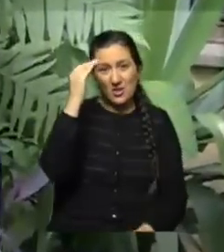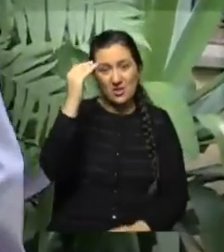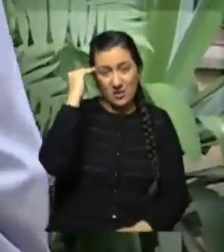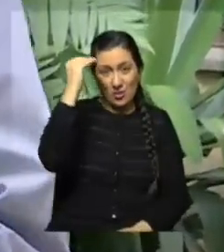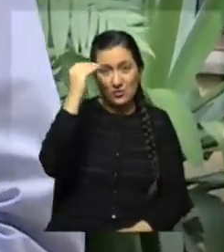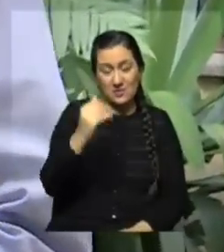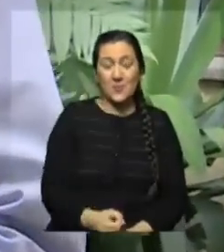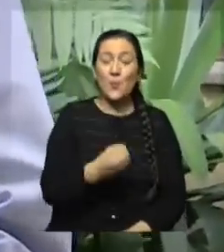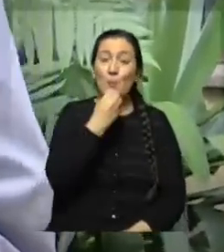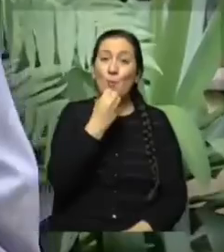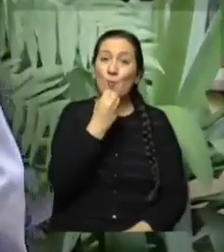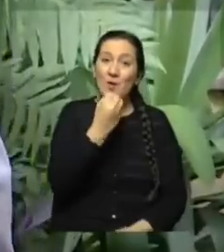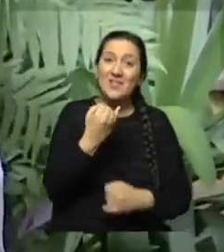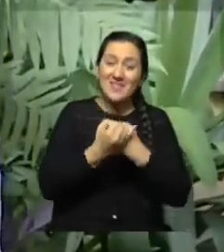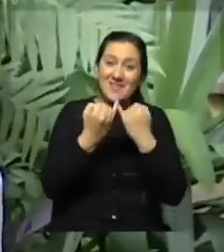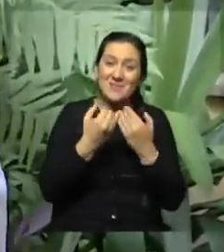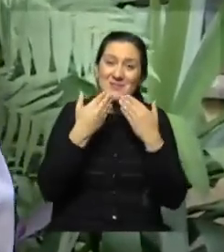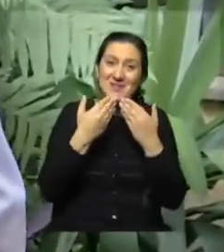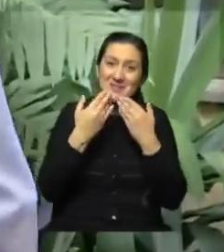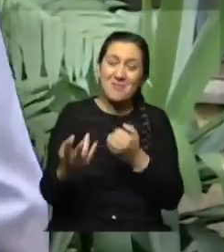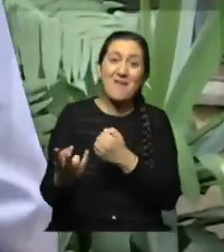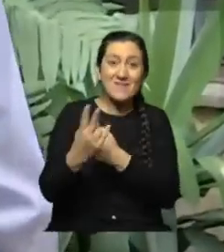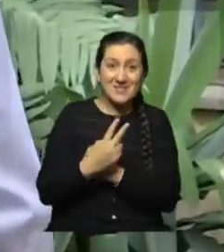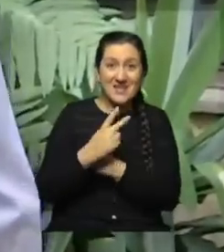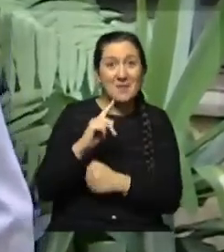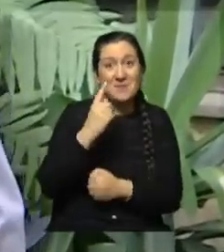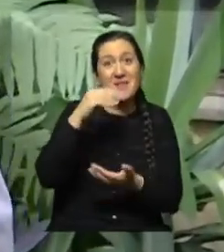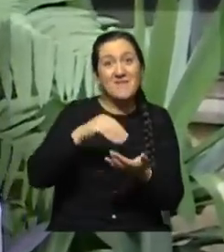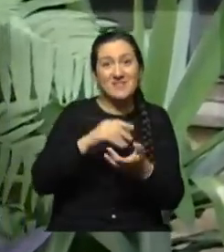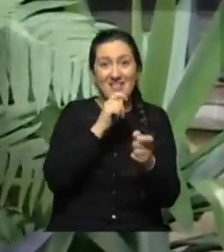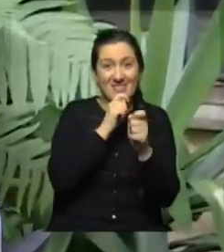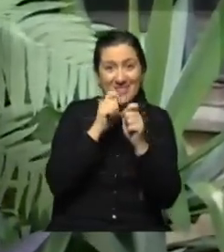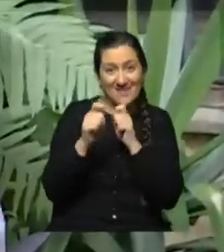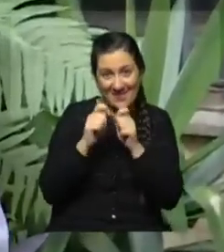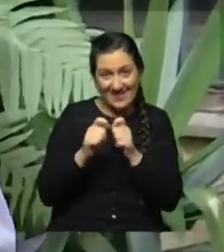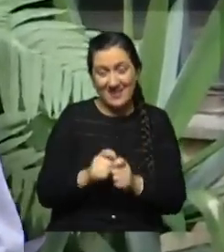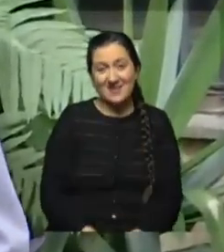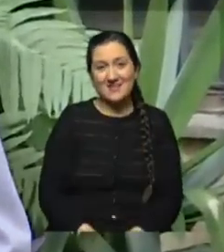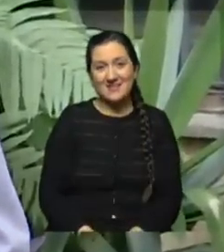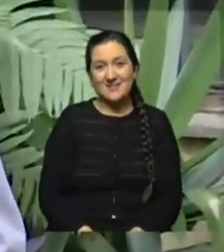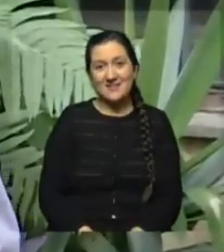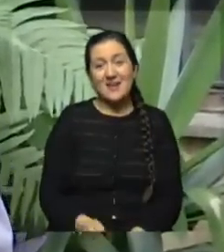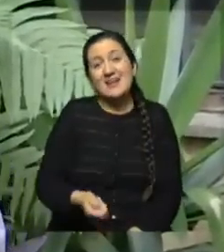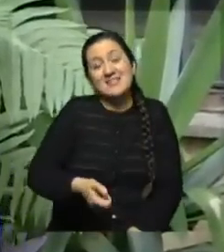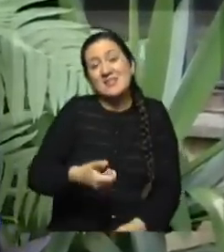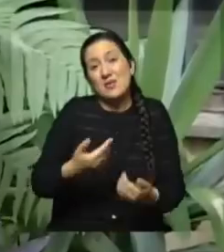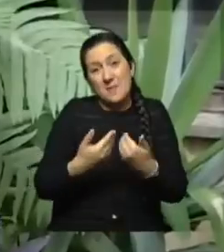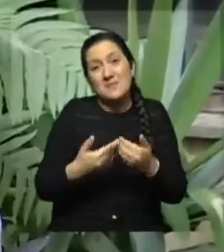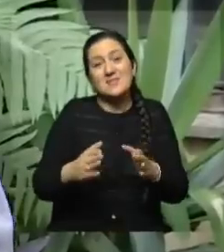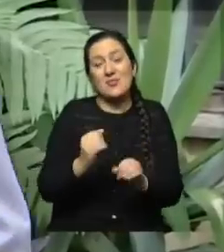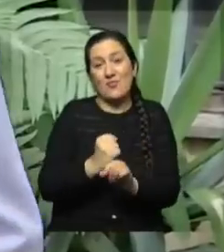Muchas gracias por por la visita Efectivamente es el primer contacto que estamos teniendo con la prensa recién están Comenzando la gestión